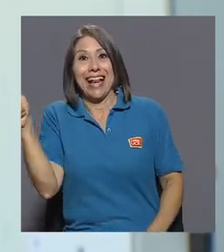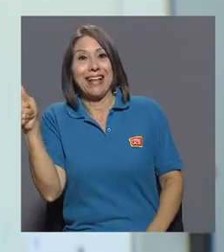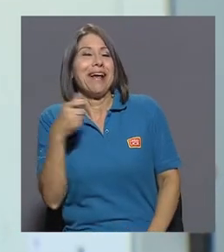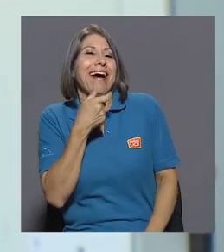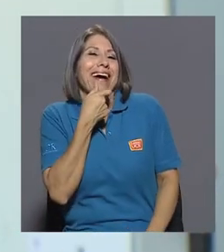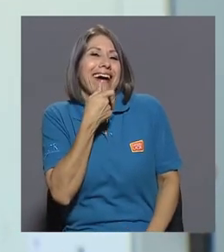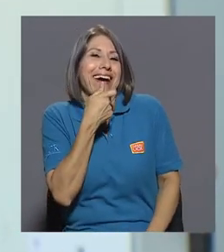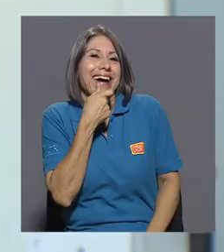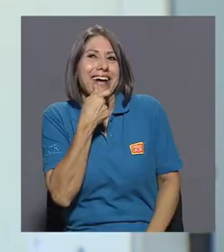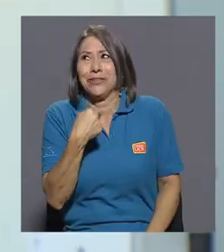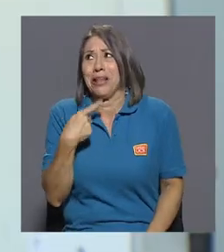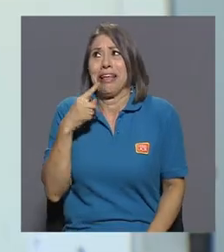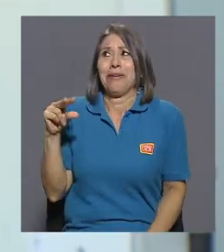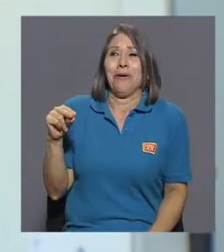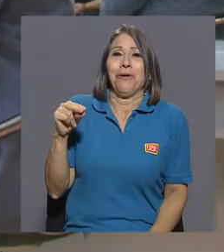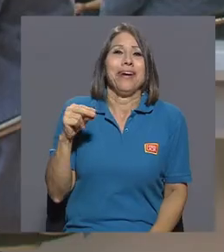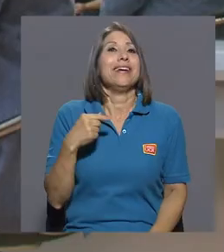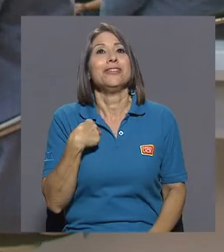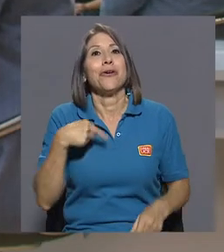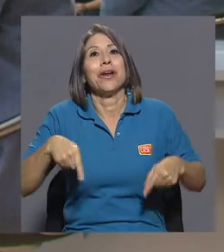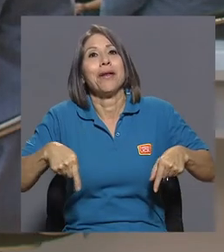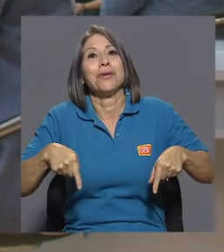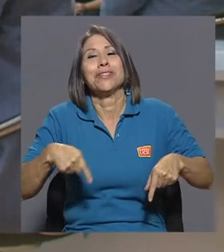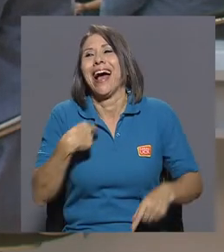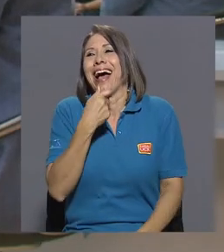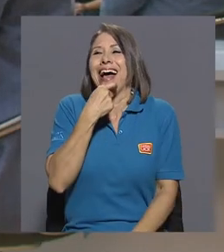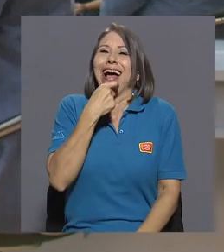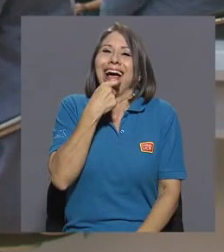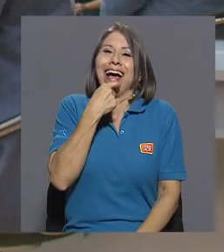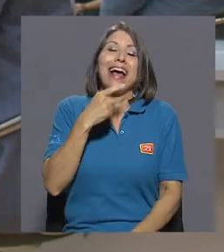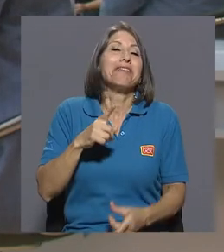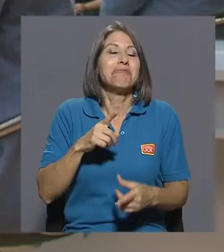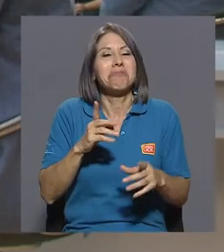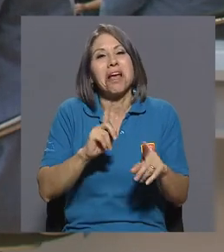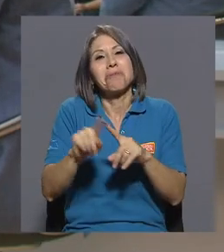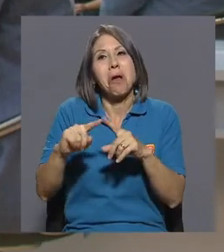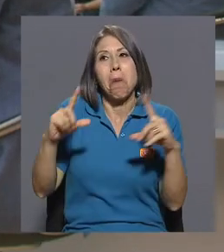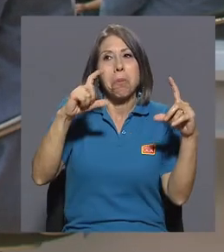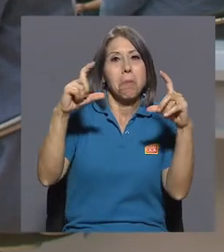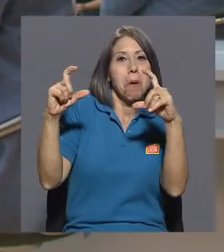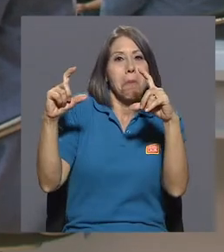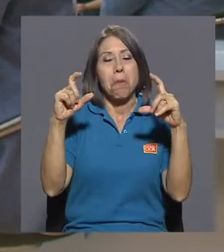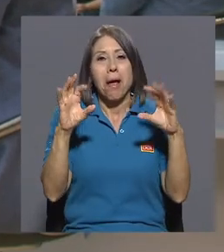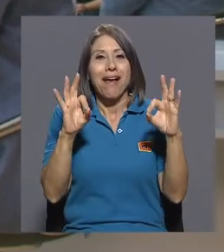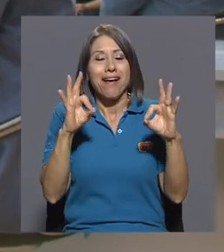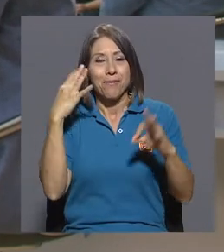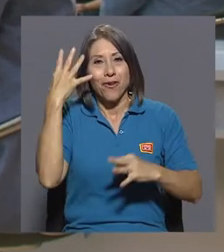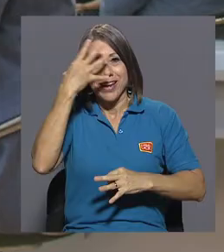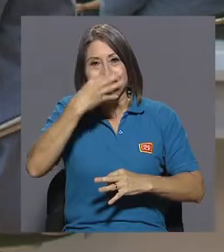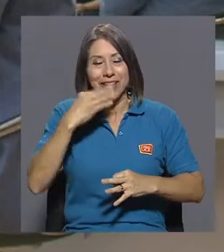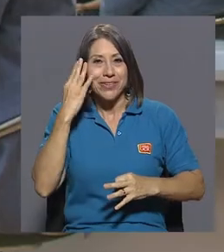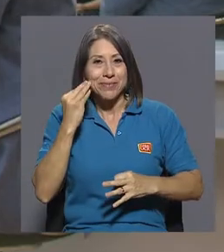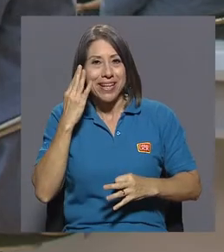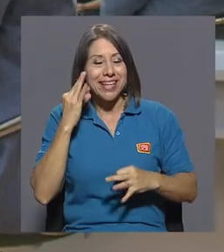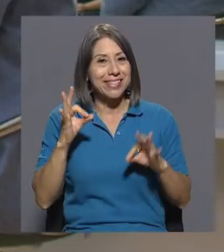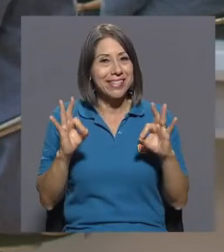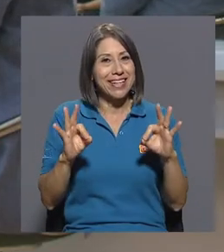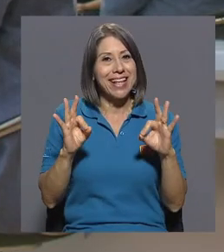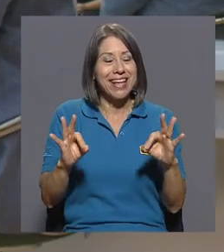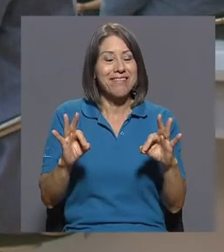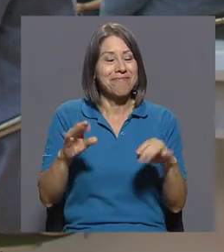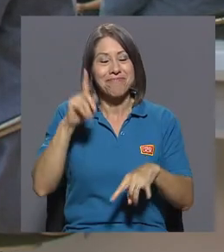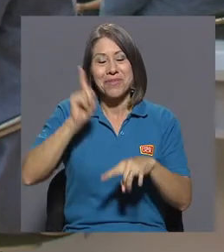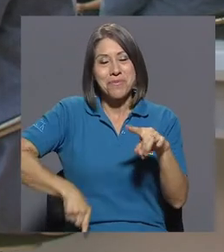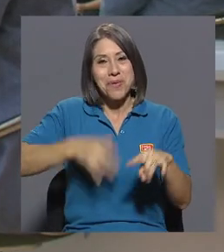de los mismos nervios, yo también. Entonces nos tomamos varias fotos y fue muy bonito, fue una experiencia increíble. Y inolvidable,